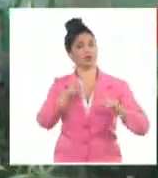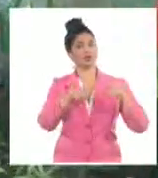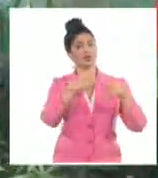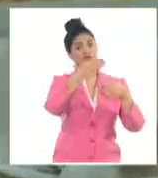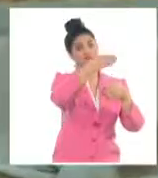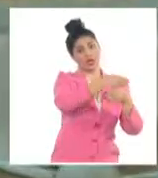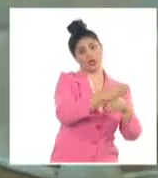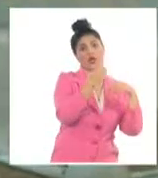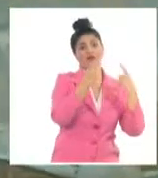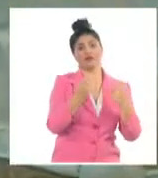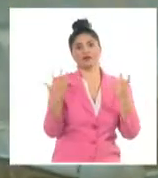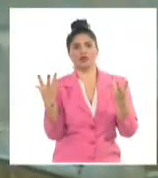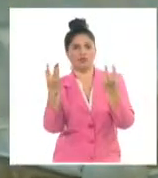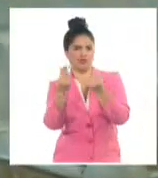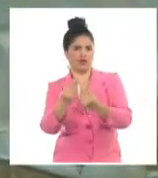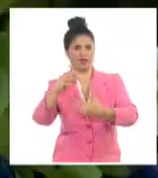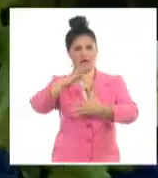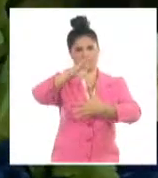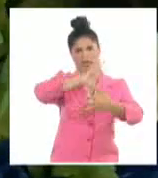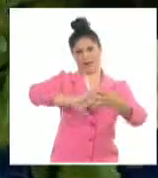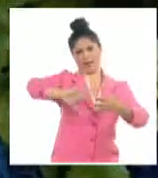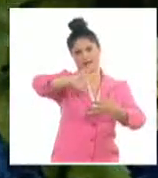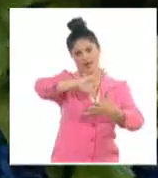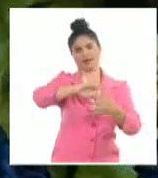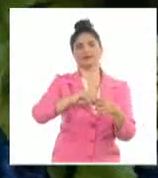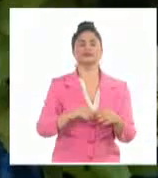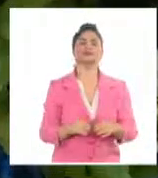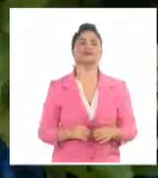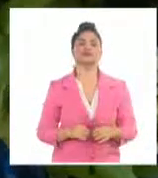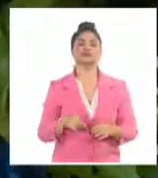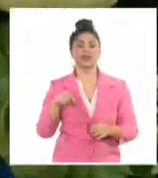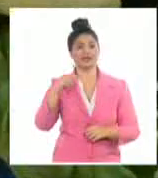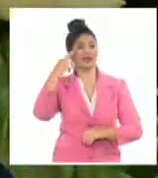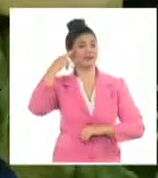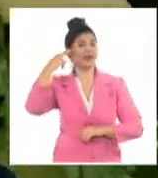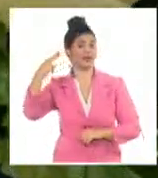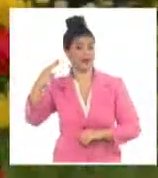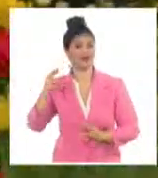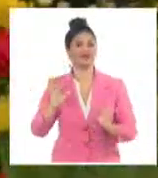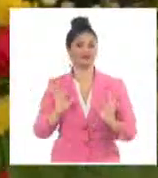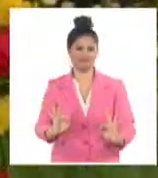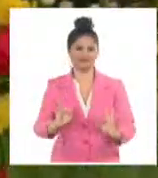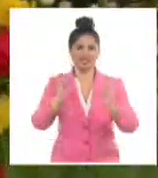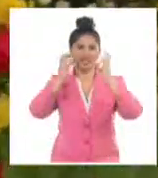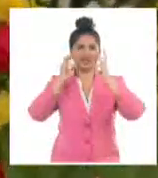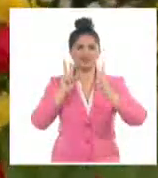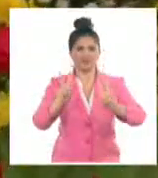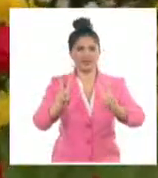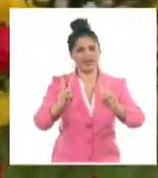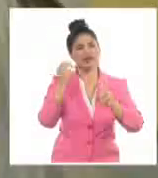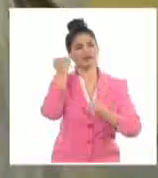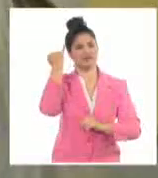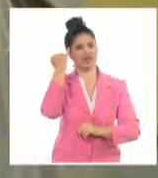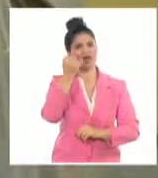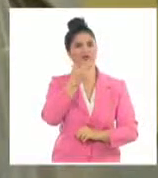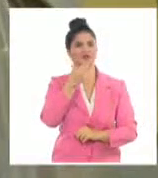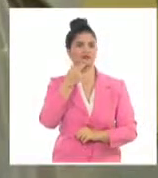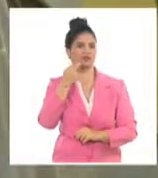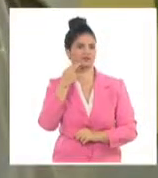unidad continental que siempre enarboló. Este es el mejor homenaje que se le puede hacer al apóstol desde la tierra de Bolívar.